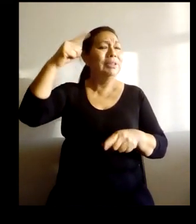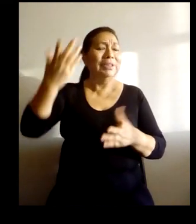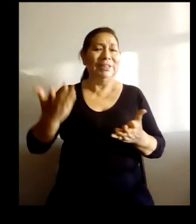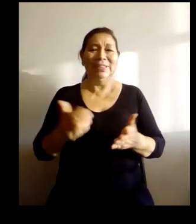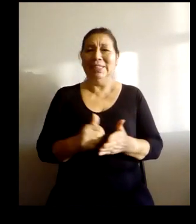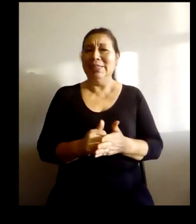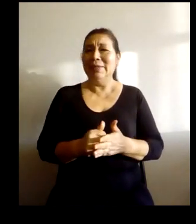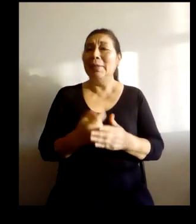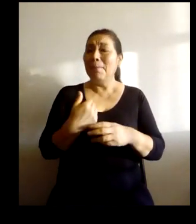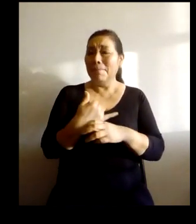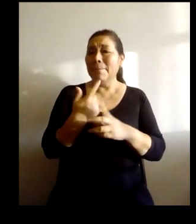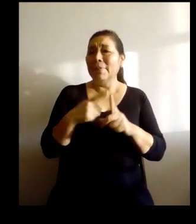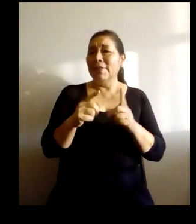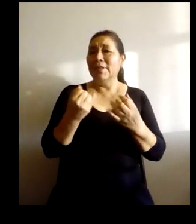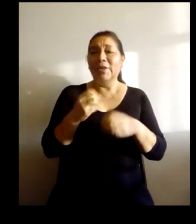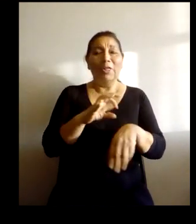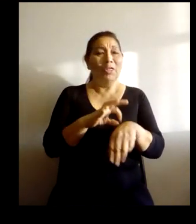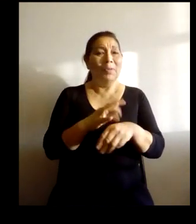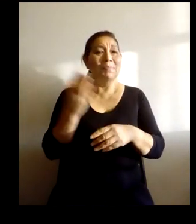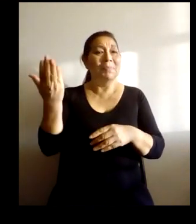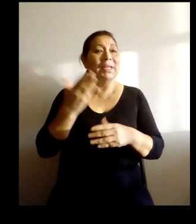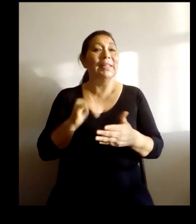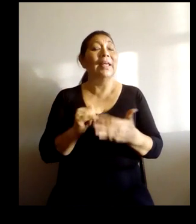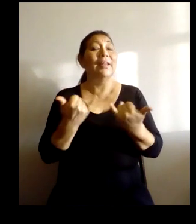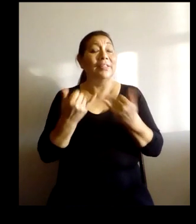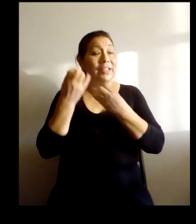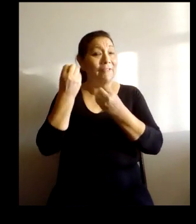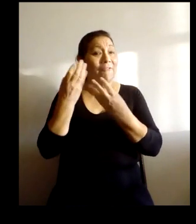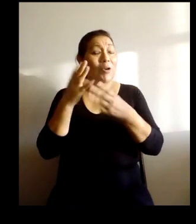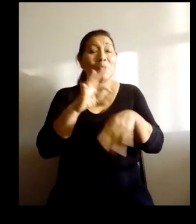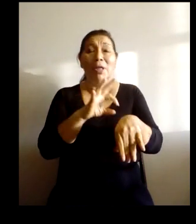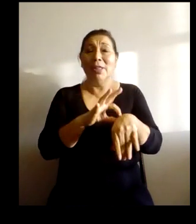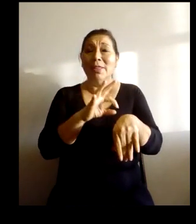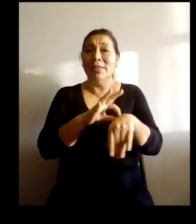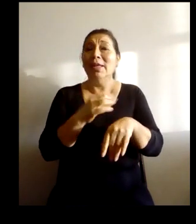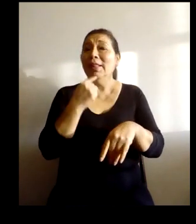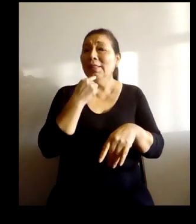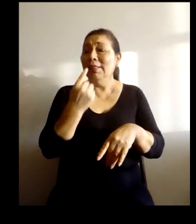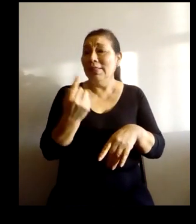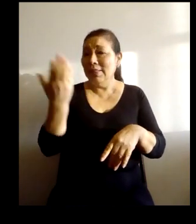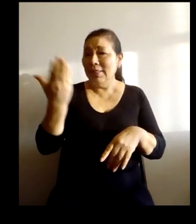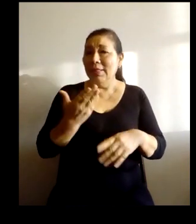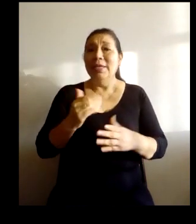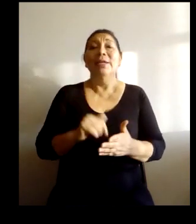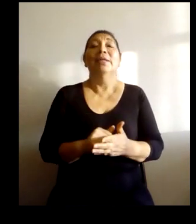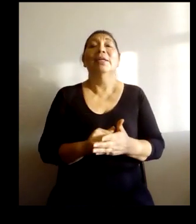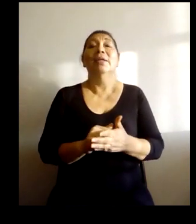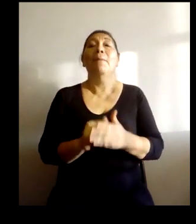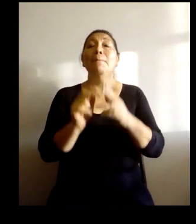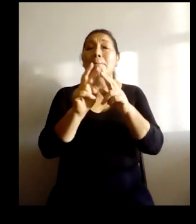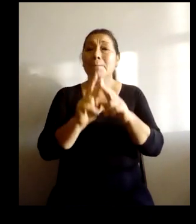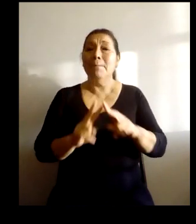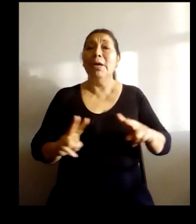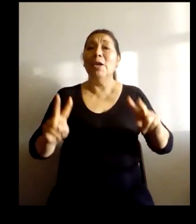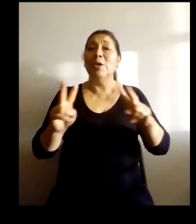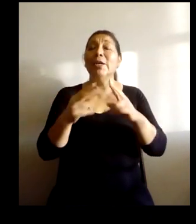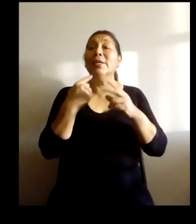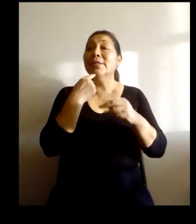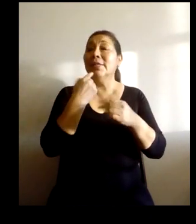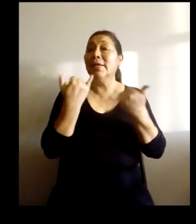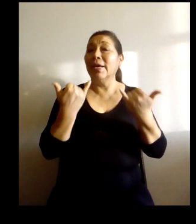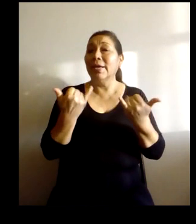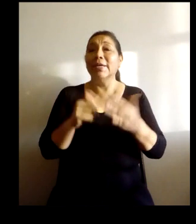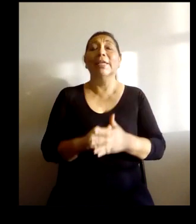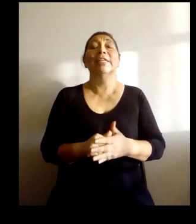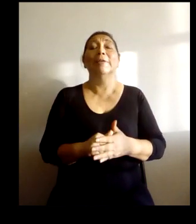favor, que en autos obra este informe médico del demandante. Y en este informe médico establece, en este escenario, los valores que se indican